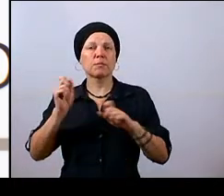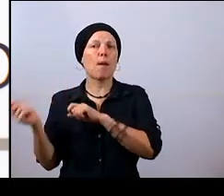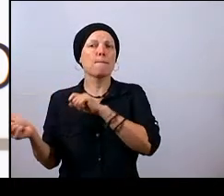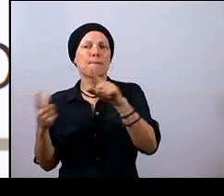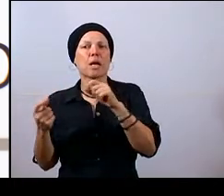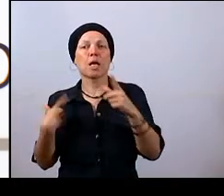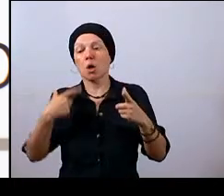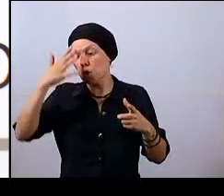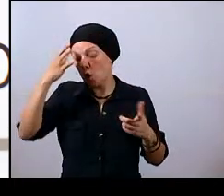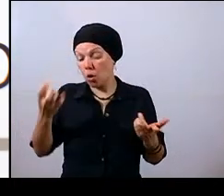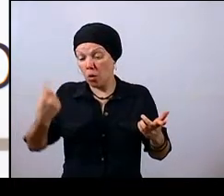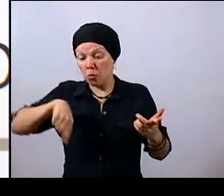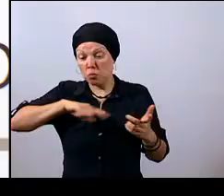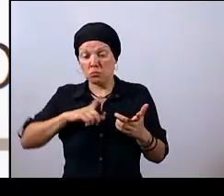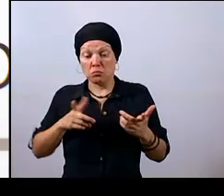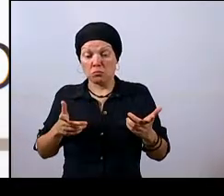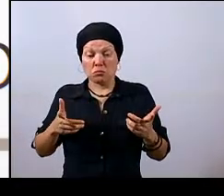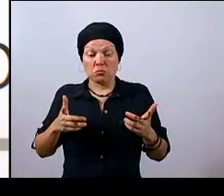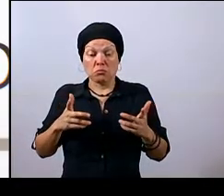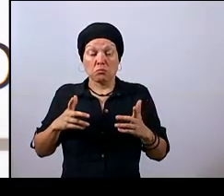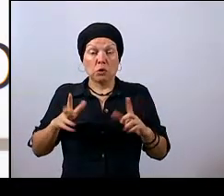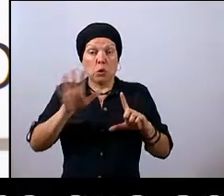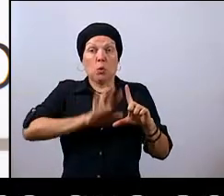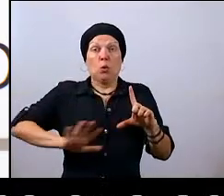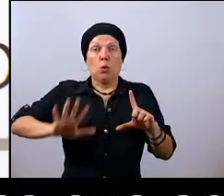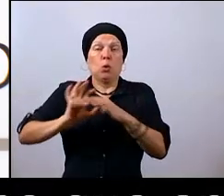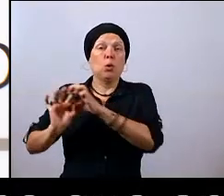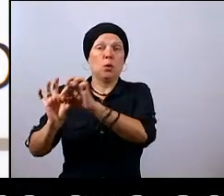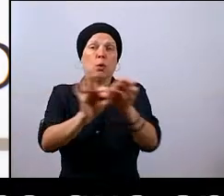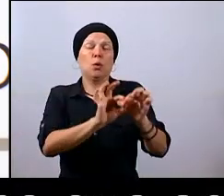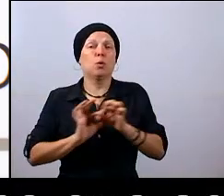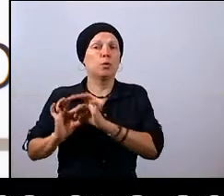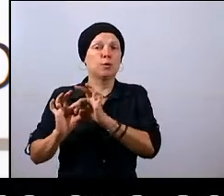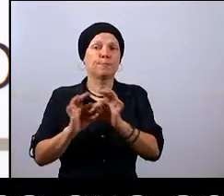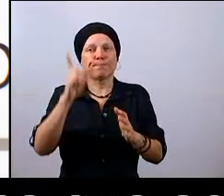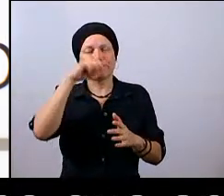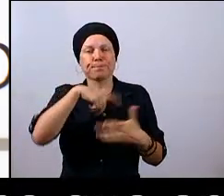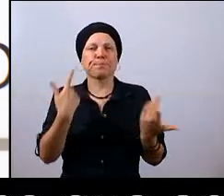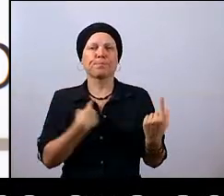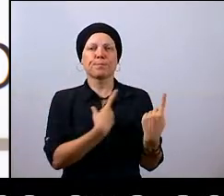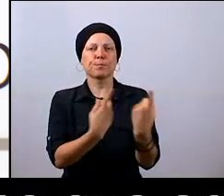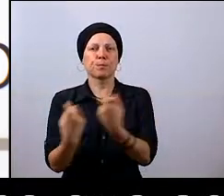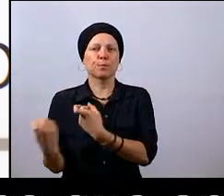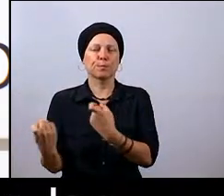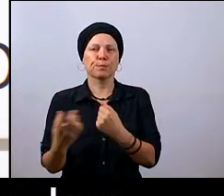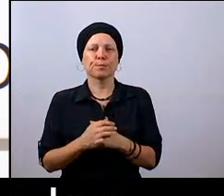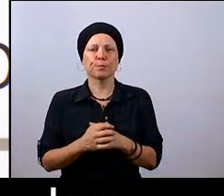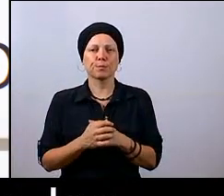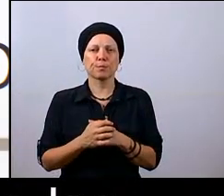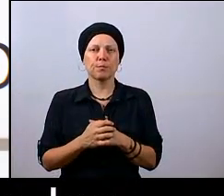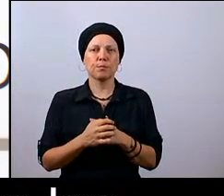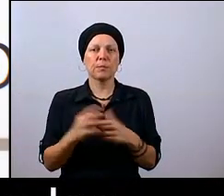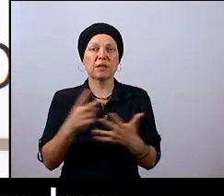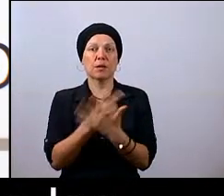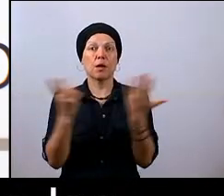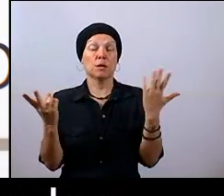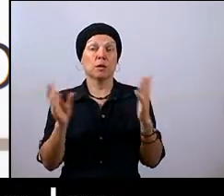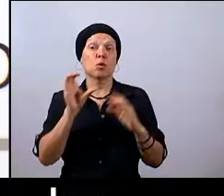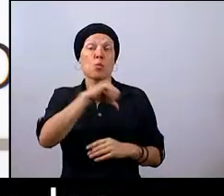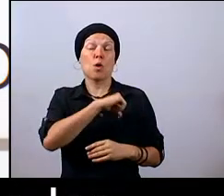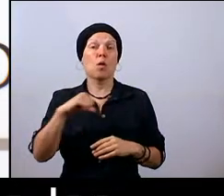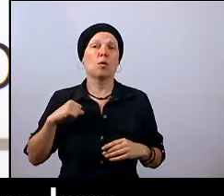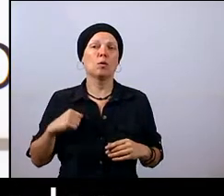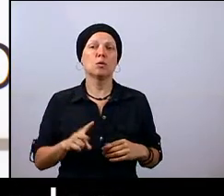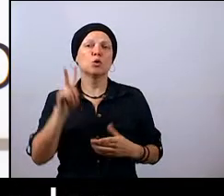yo creo que en un Estado unitario, donde el Estado tiene que tener en cuenta las necesidades de las 17 comunidades autónomas